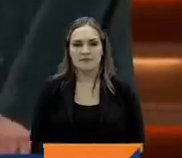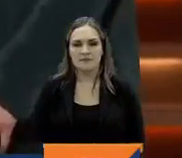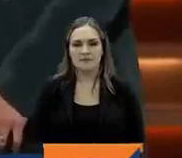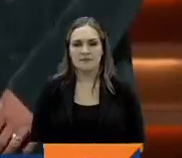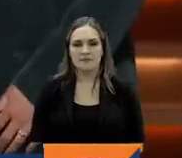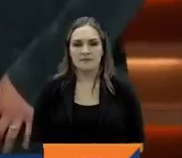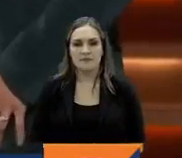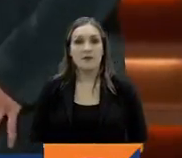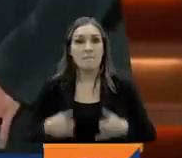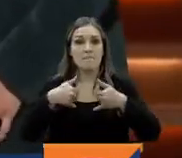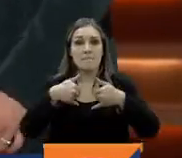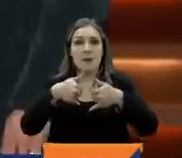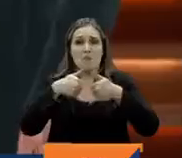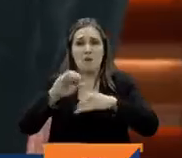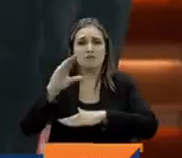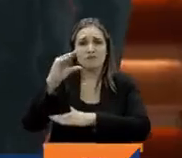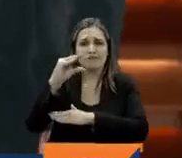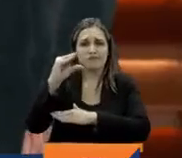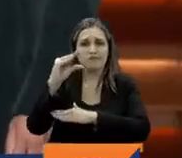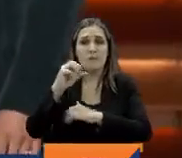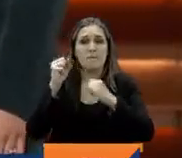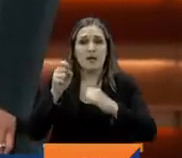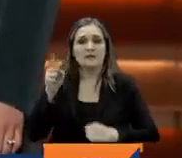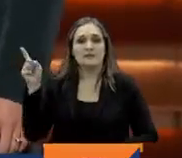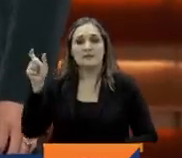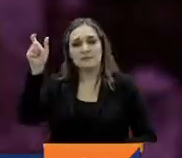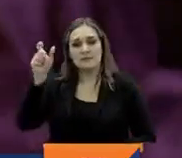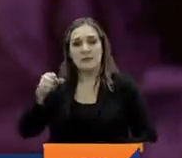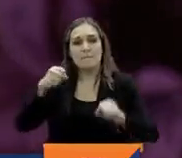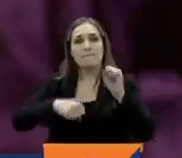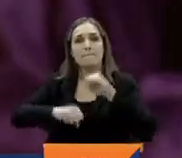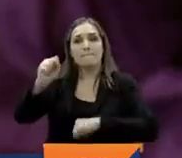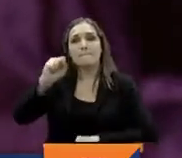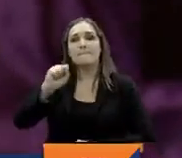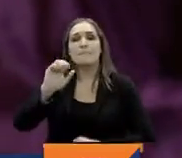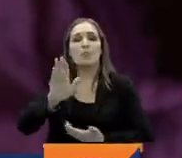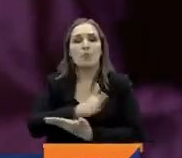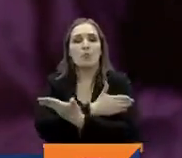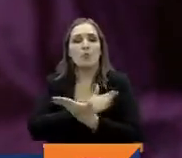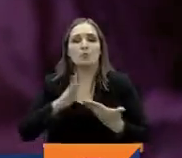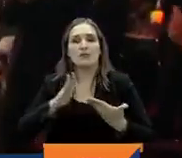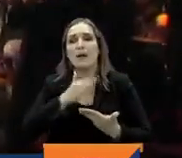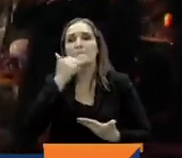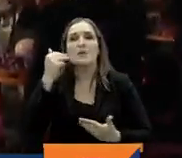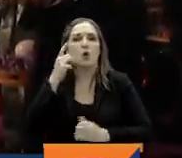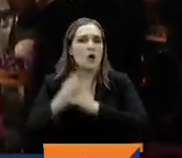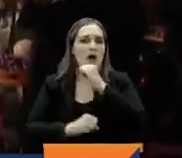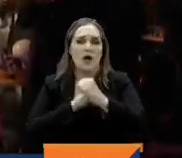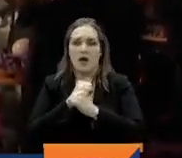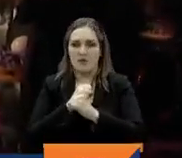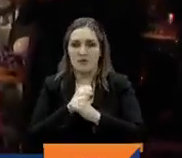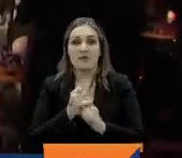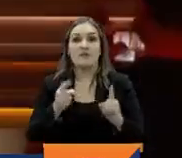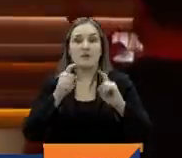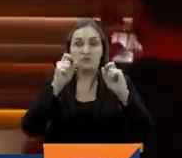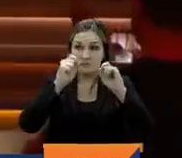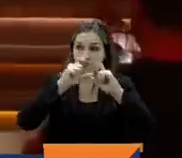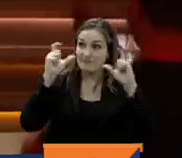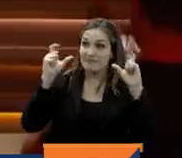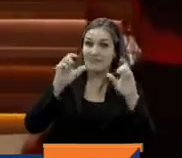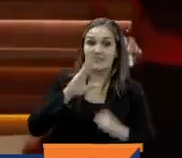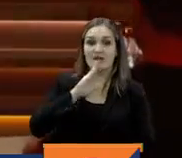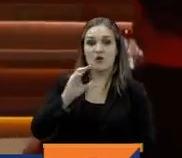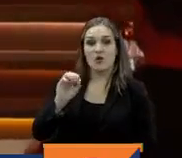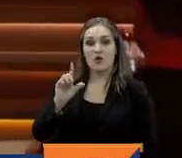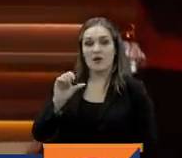La ceremonia estuvo dominada por Silk Sonic, que se llevó premio en las categorías de canción y grabación del año, mientras que la sorpresa de la noche fue